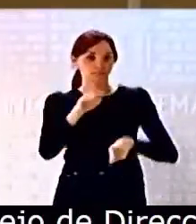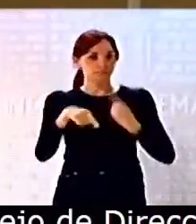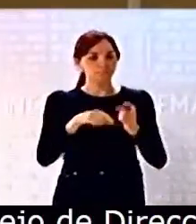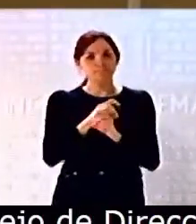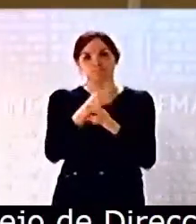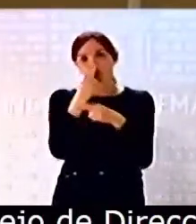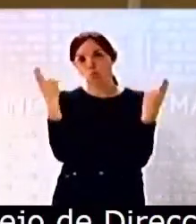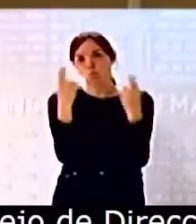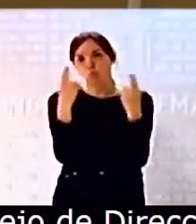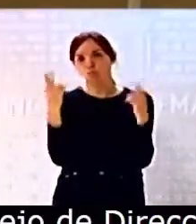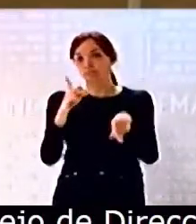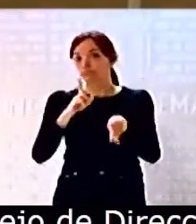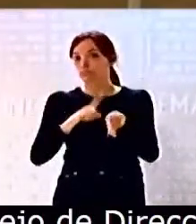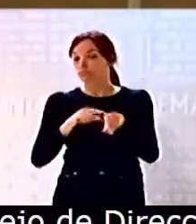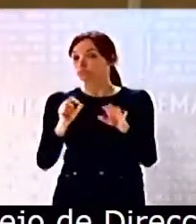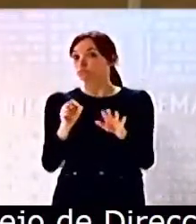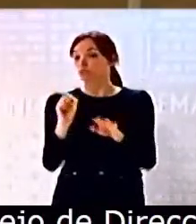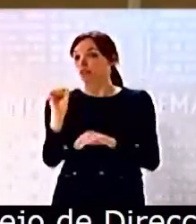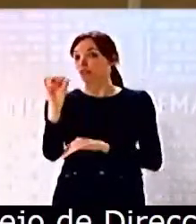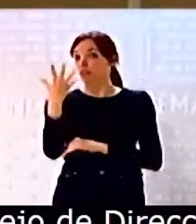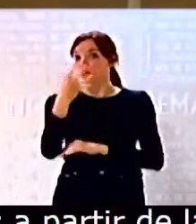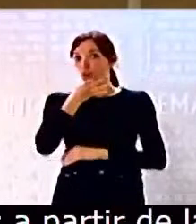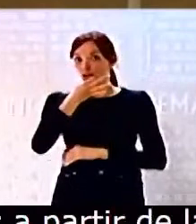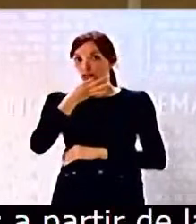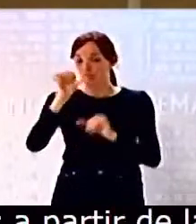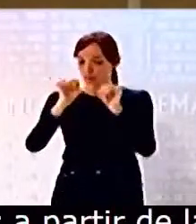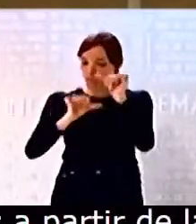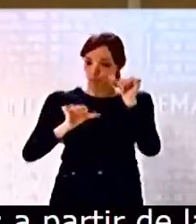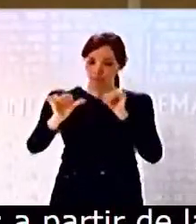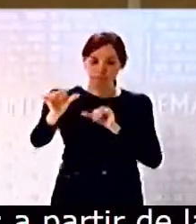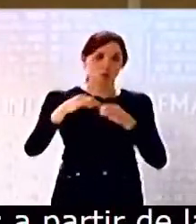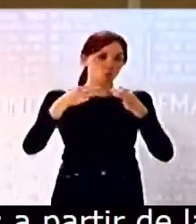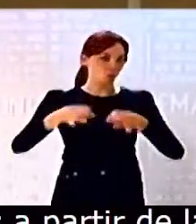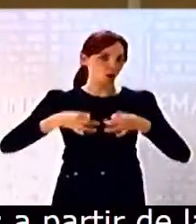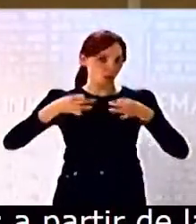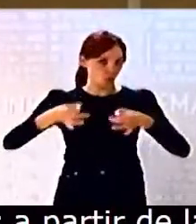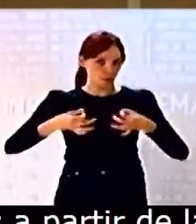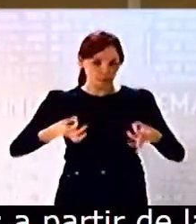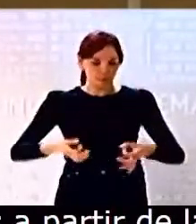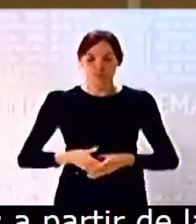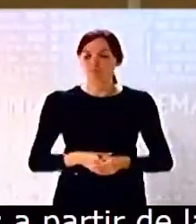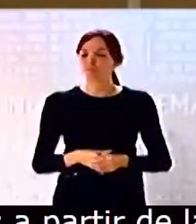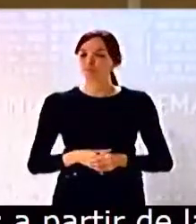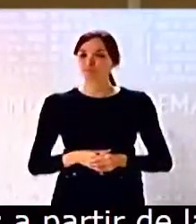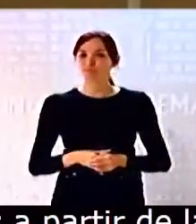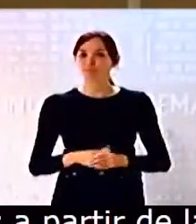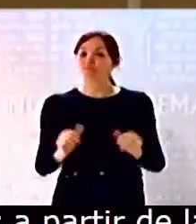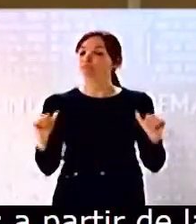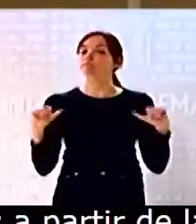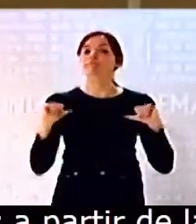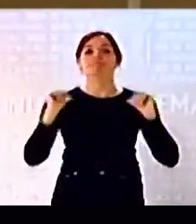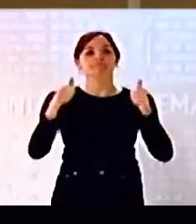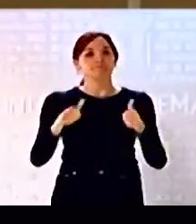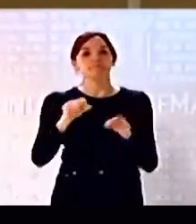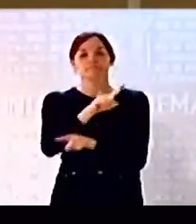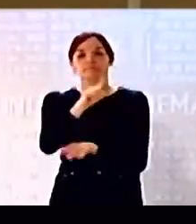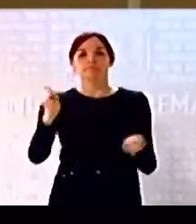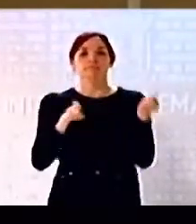haremos públicos a partir de las 17 horas, como es costumbre en nosotros. Abrimos un turno